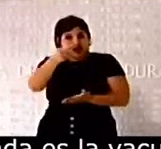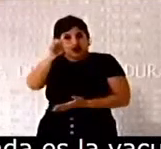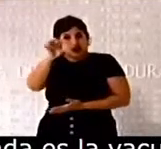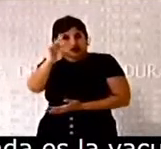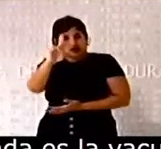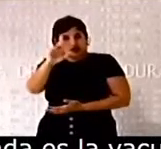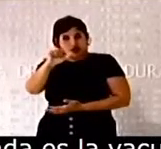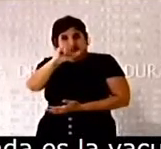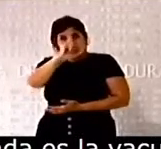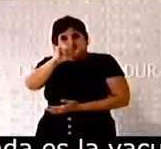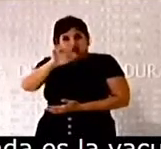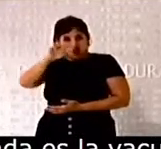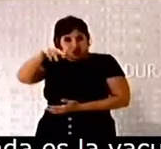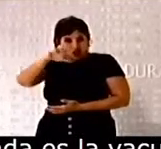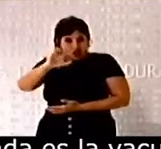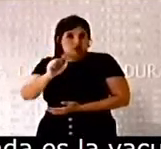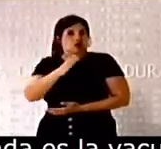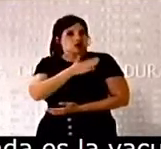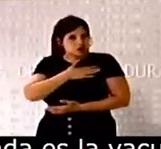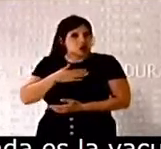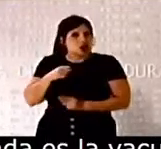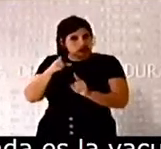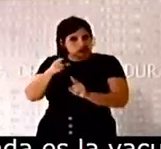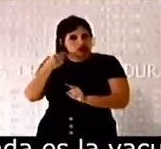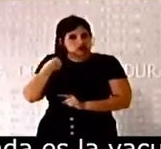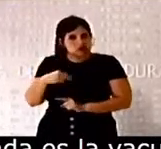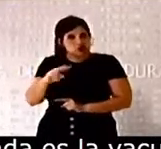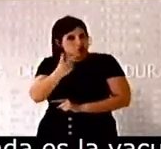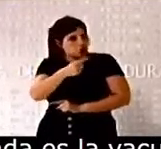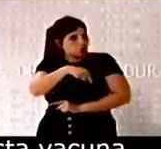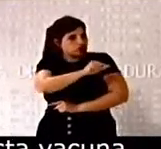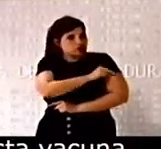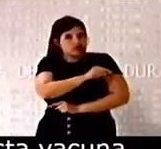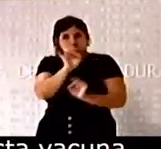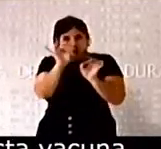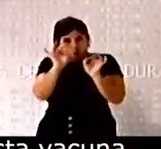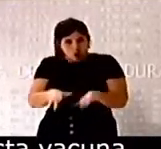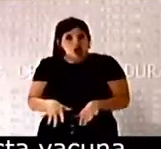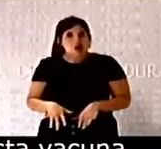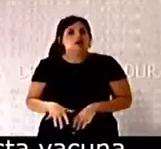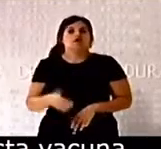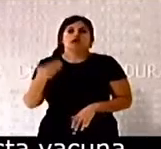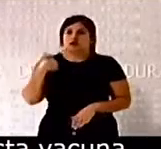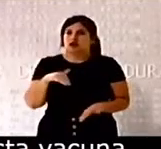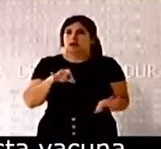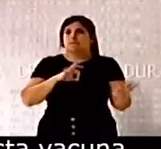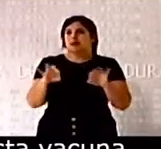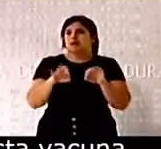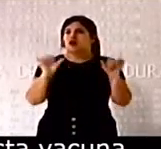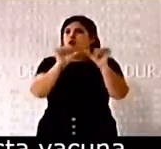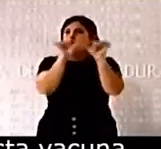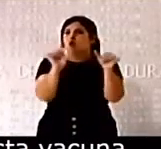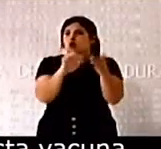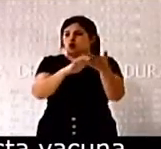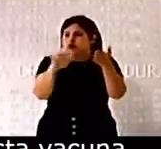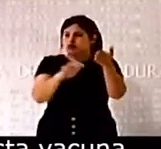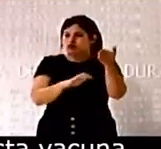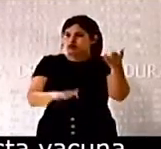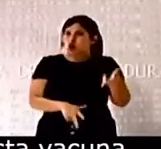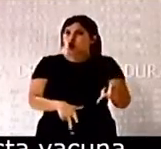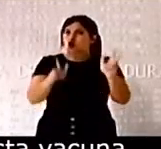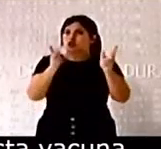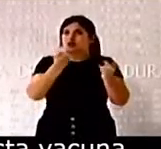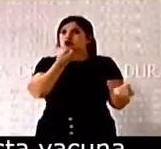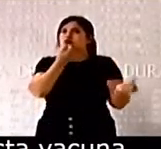libremente ha decidido que quiere ponerse la segunda dosis de AstraZeneca, ya tenemos el modelo de consentimiento informado para que firme